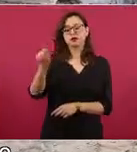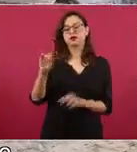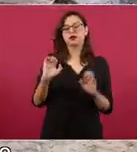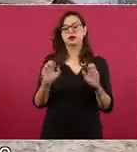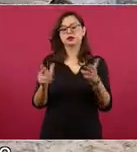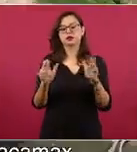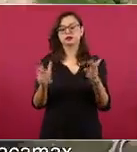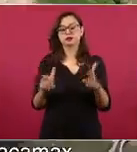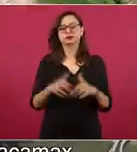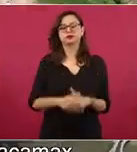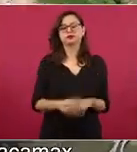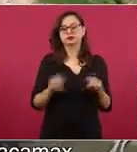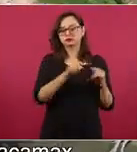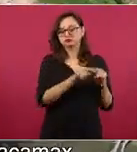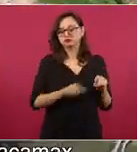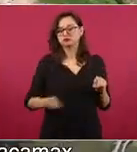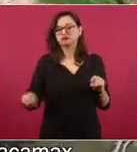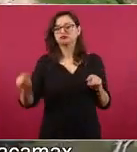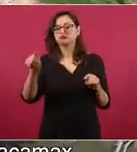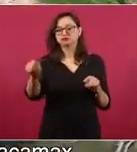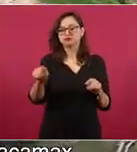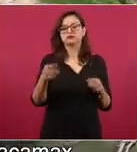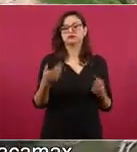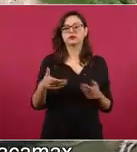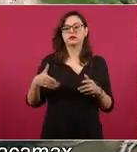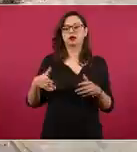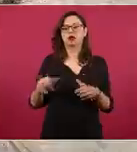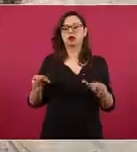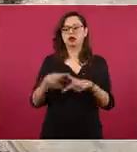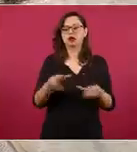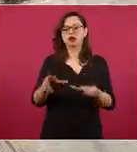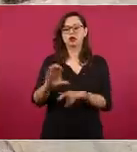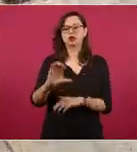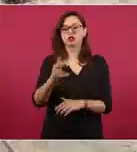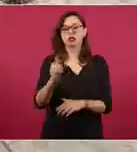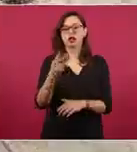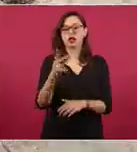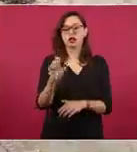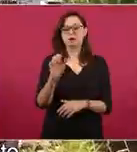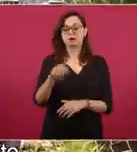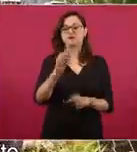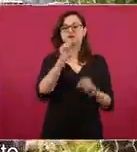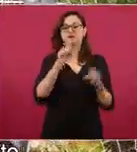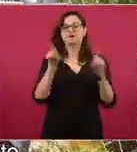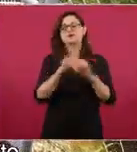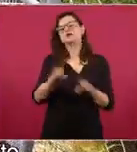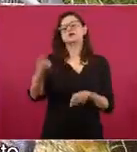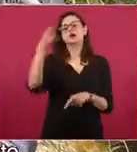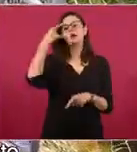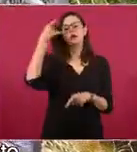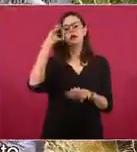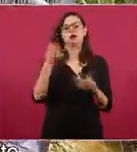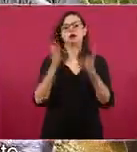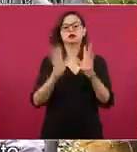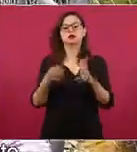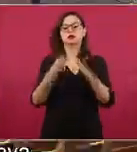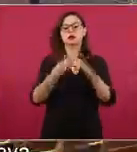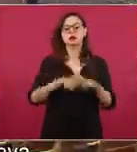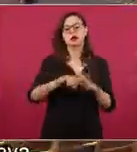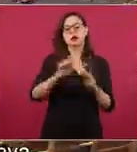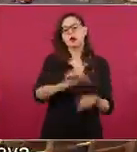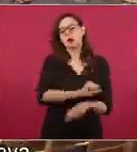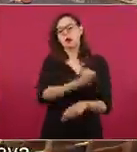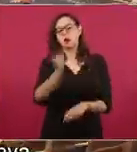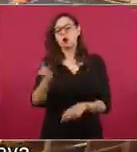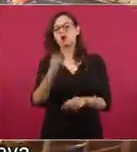construcción del viaducto por donde el Tren Maya cruzará el río Chacamax. En Escárcega, Campeche, iniciaron los trabajos de otro viaducto por